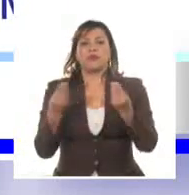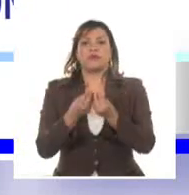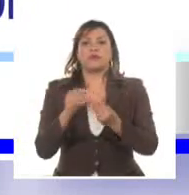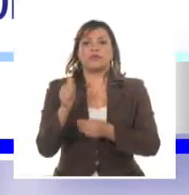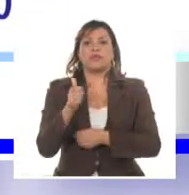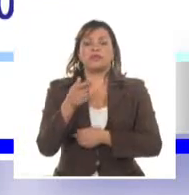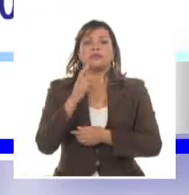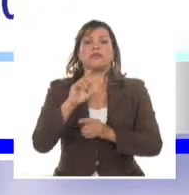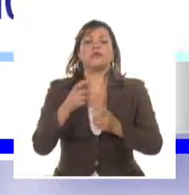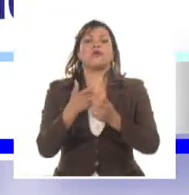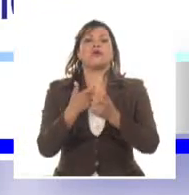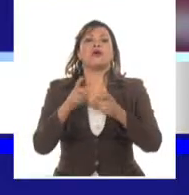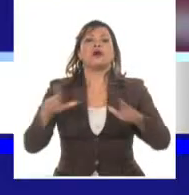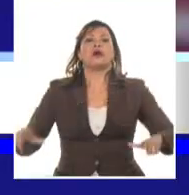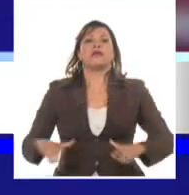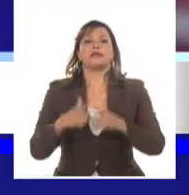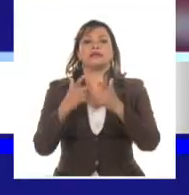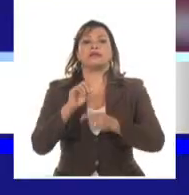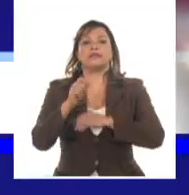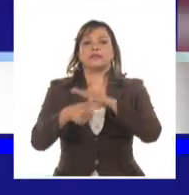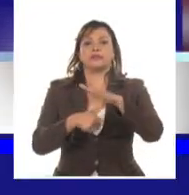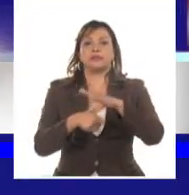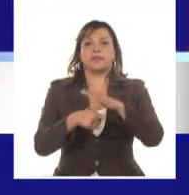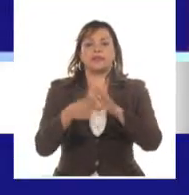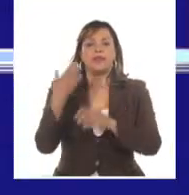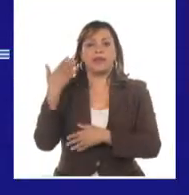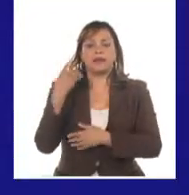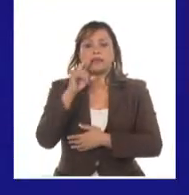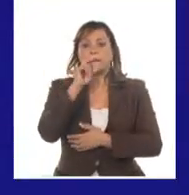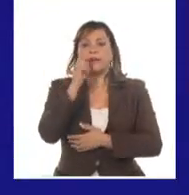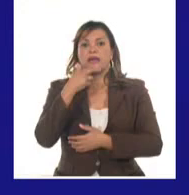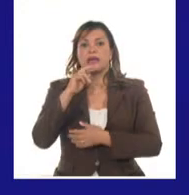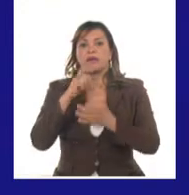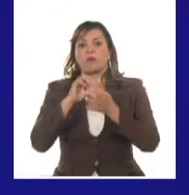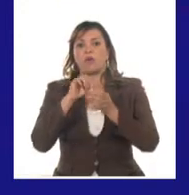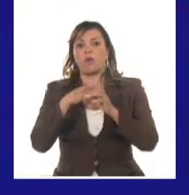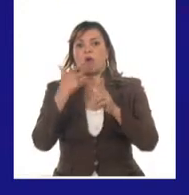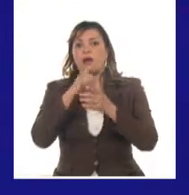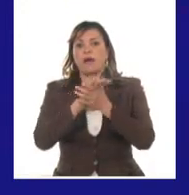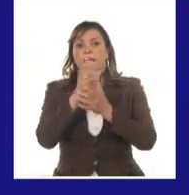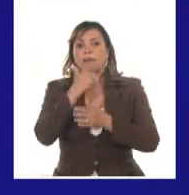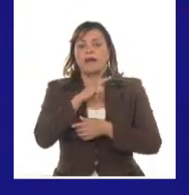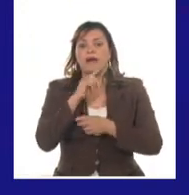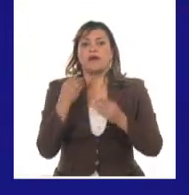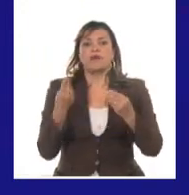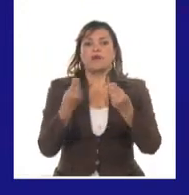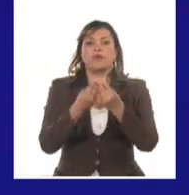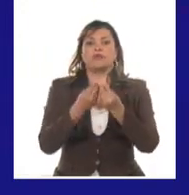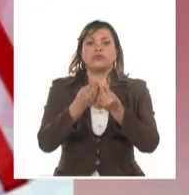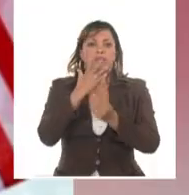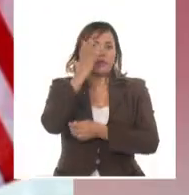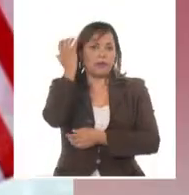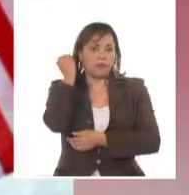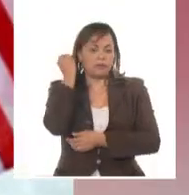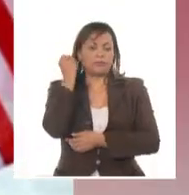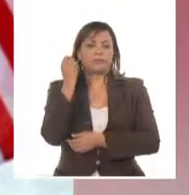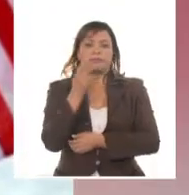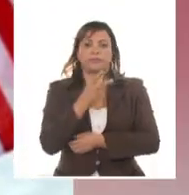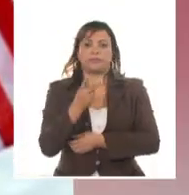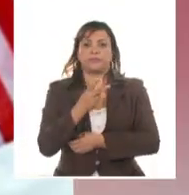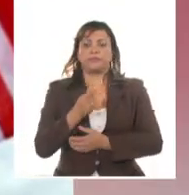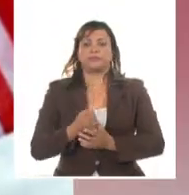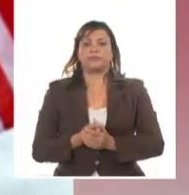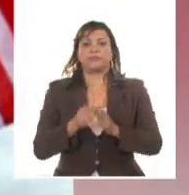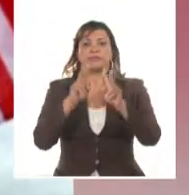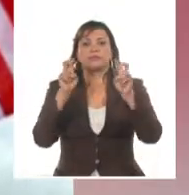realizados por los entonces presidentes Barack Obama y Raúl Castro el 17 de diciembre de 2014. Bajo el lema El camino hacia una